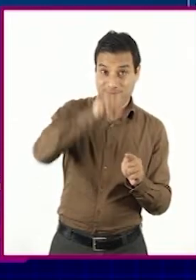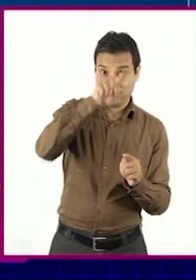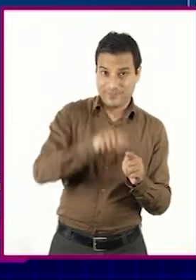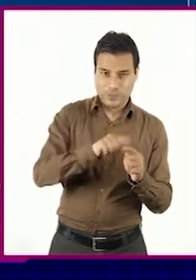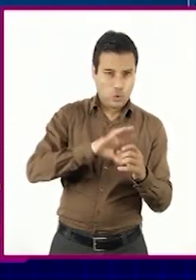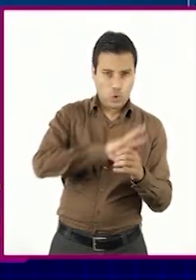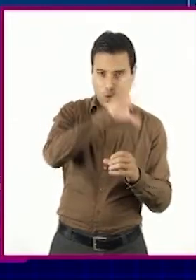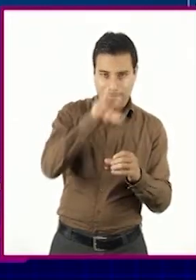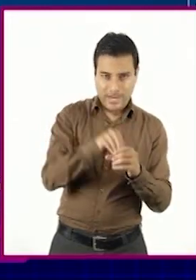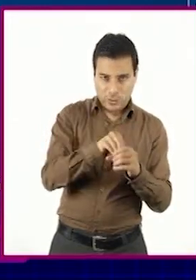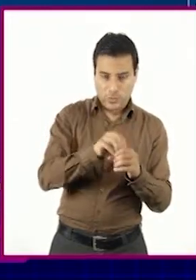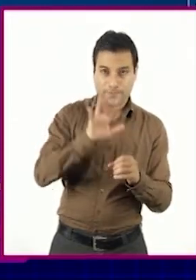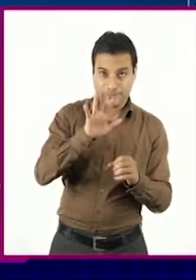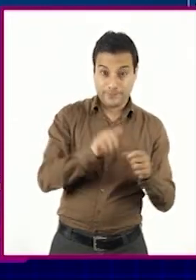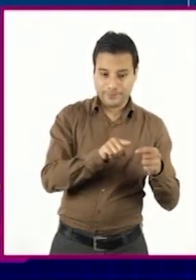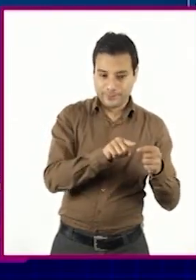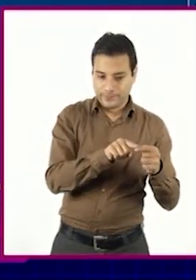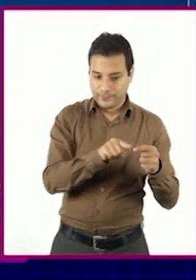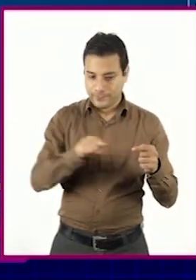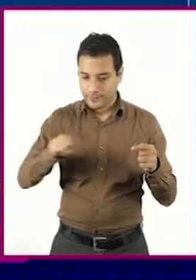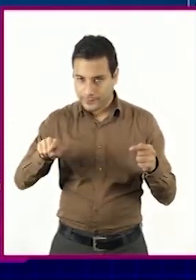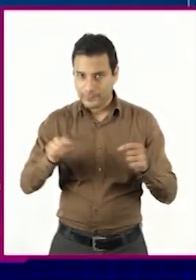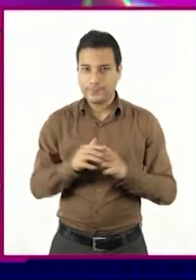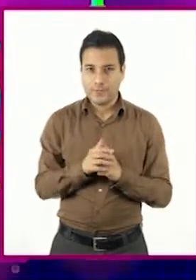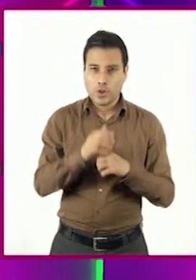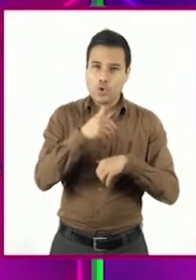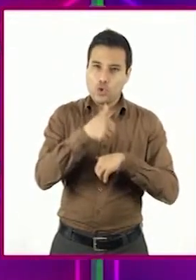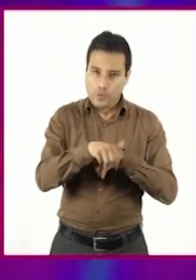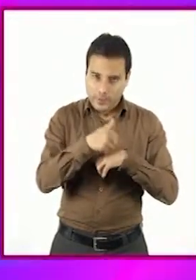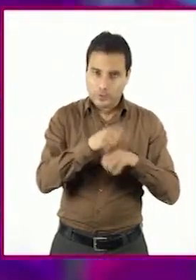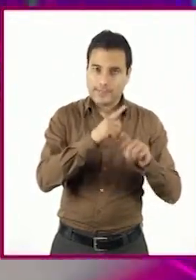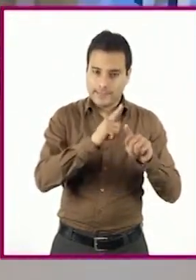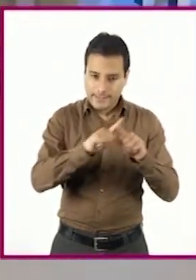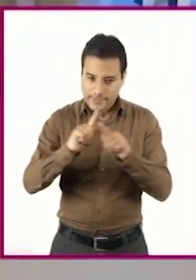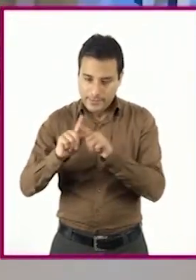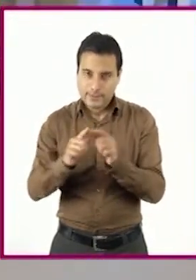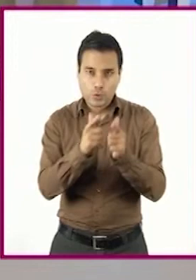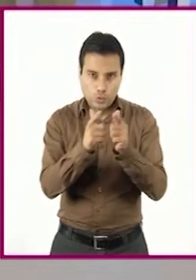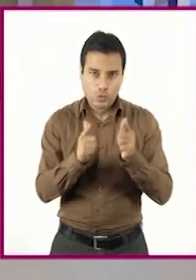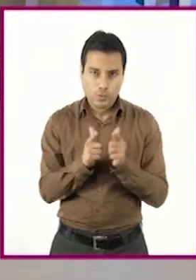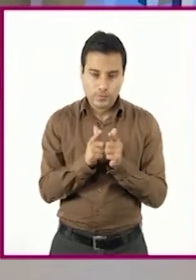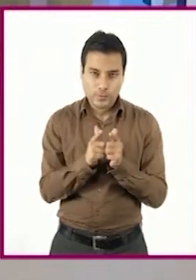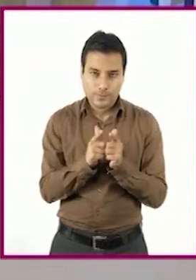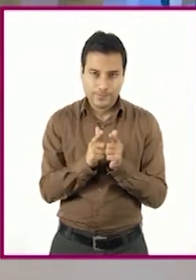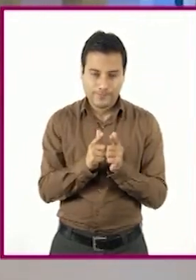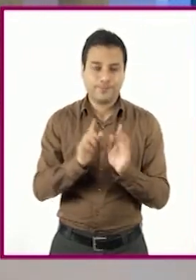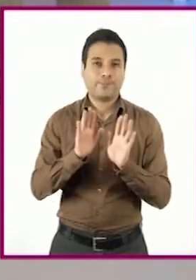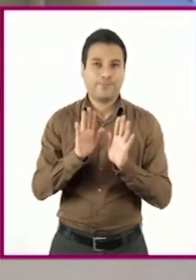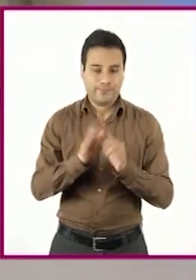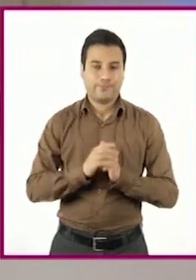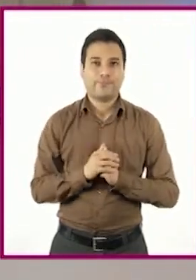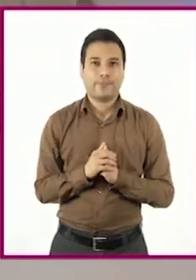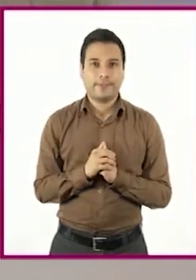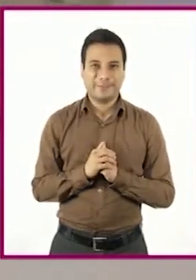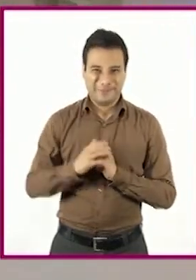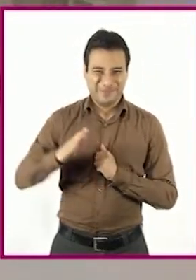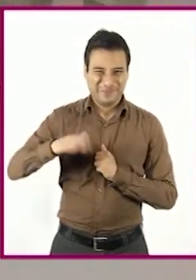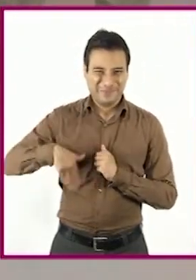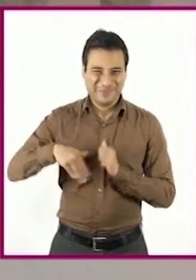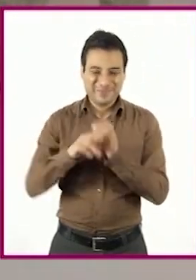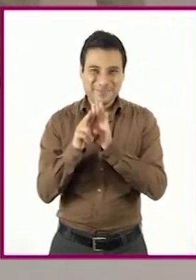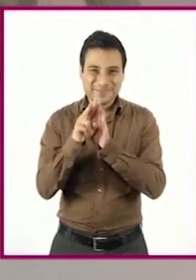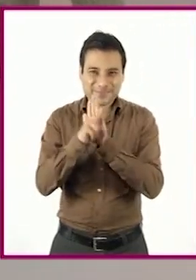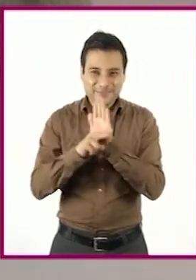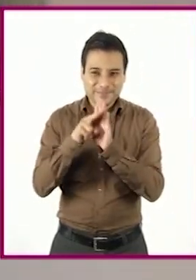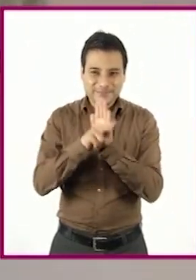el otro se colocan los intervalos o clases en los que se agrupan. De acuerdo con las características mencionadas en el video,